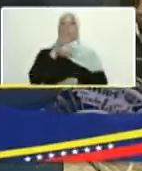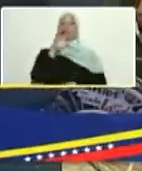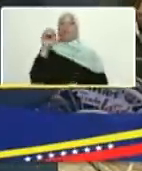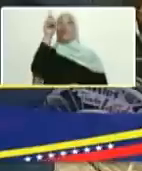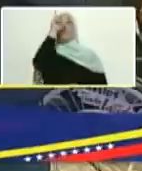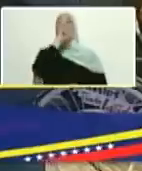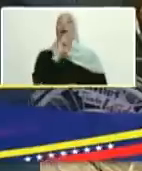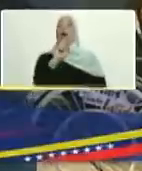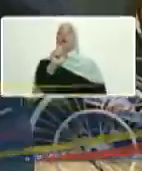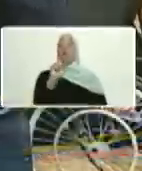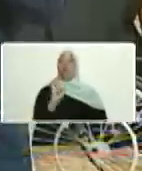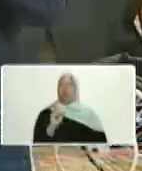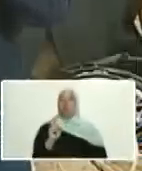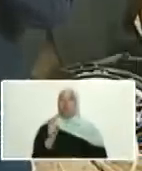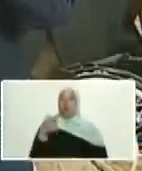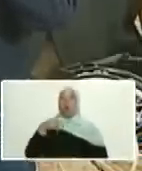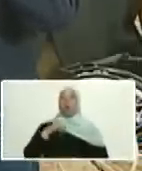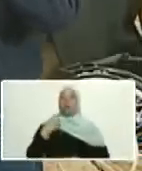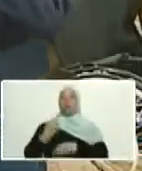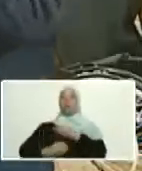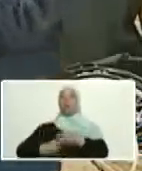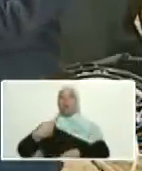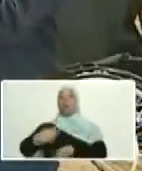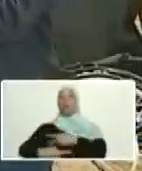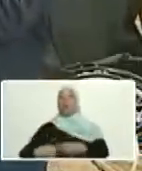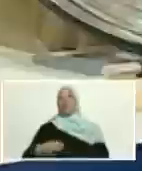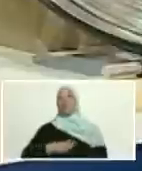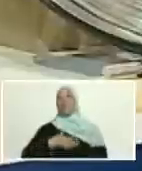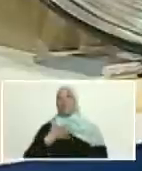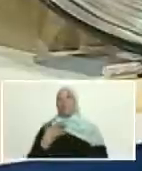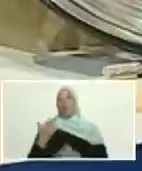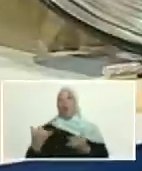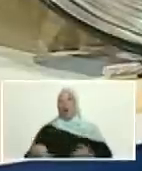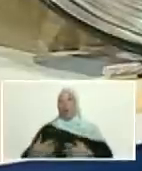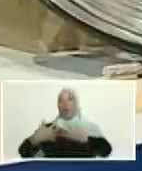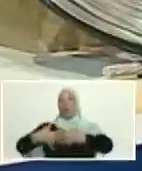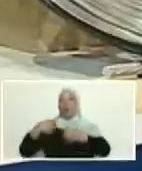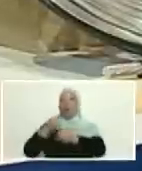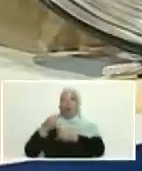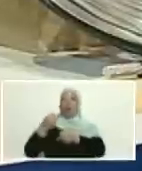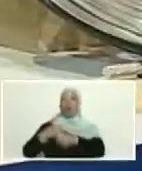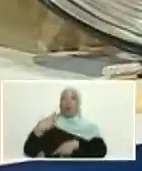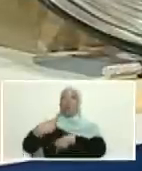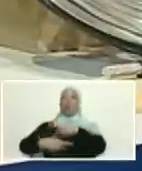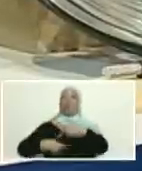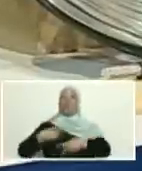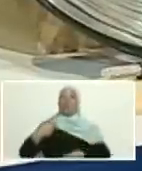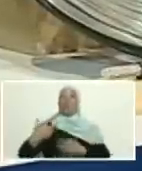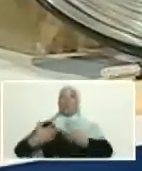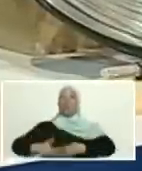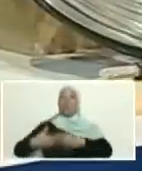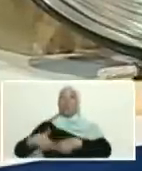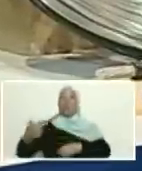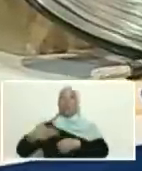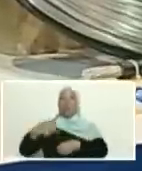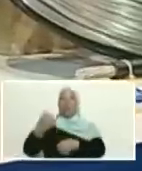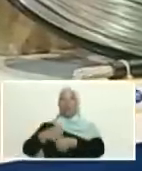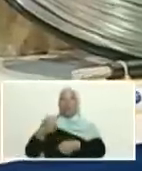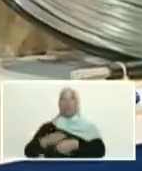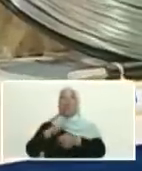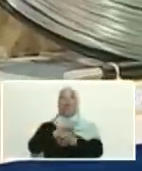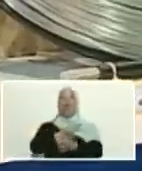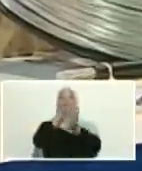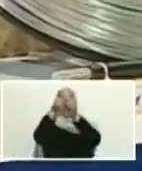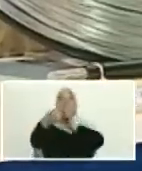años que desde Cabelún no se hacía ese proceso. Y hoy desde Cabelún los trabajadores del aluminio comprometidos estamos